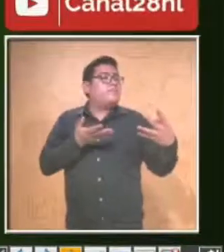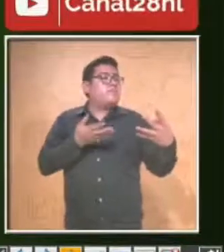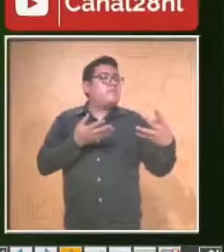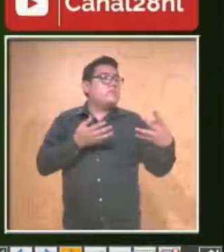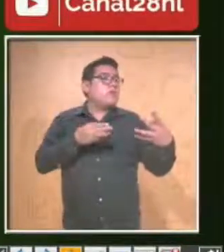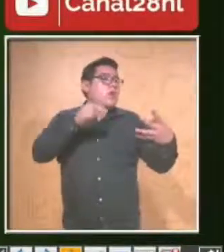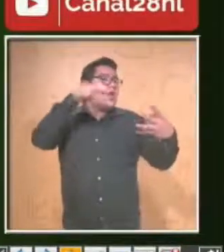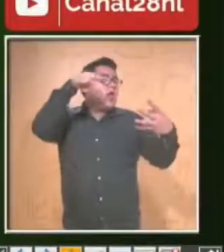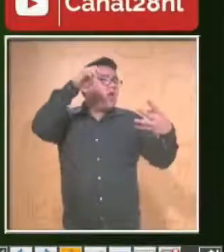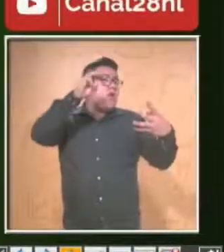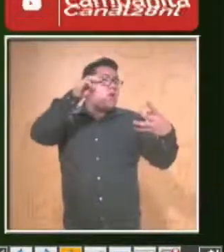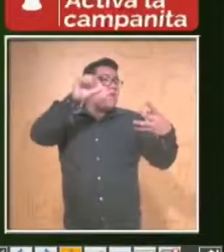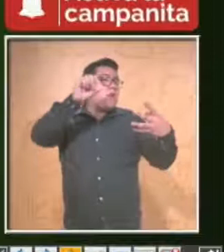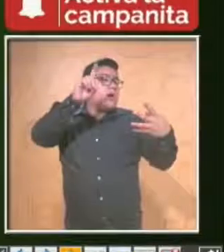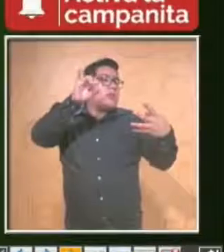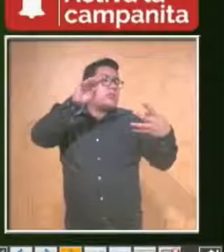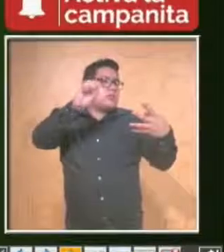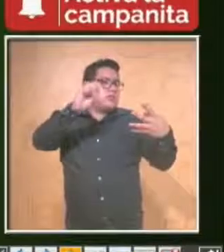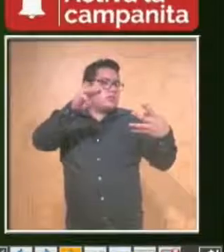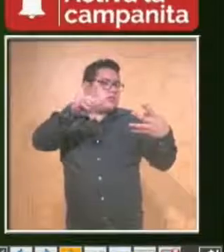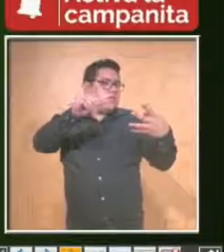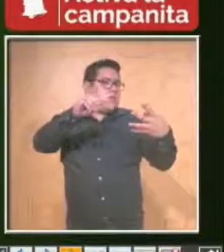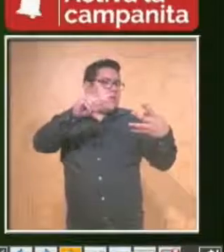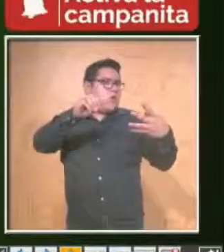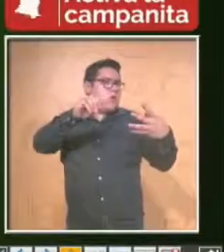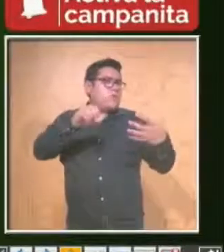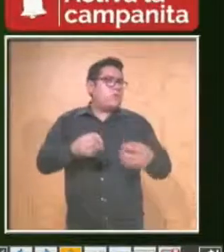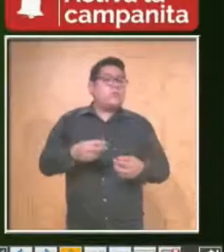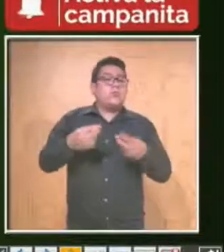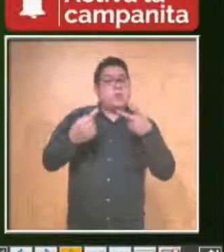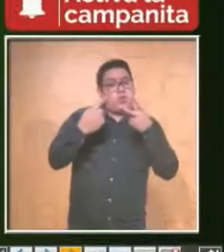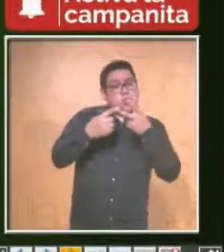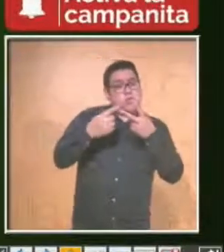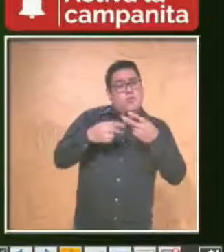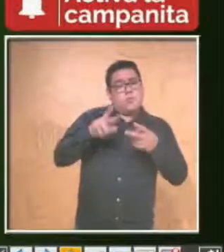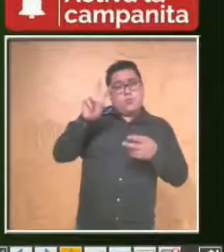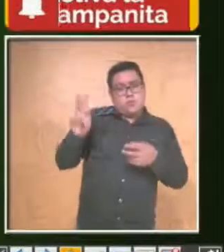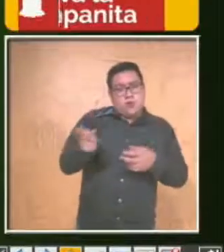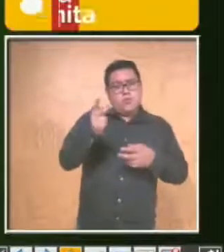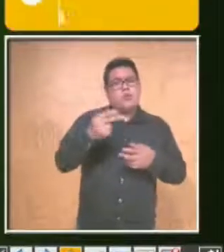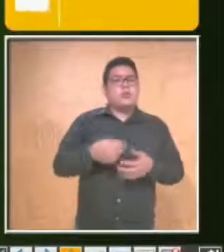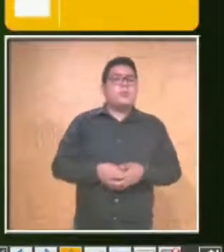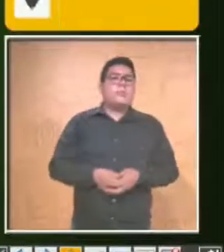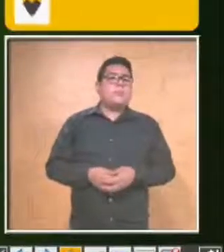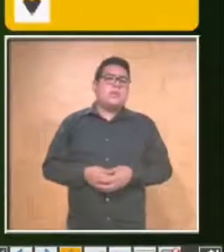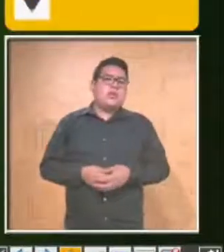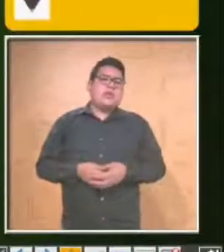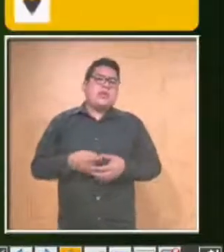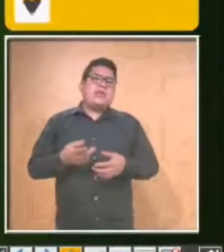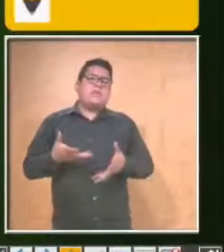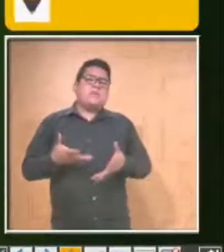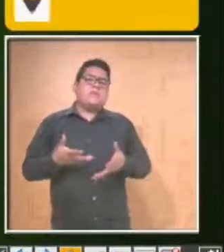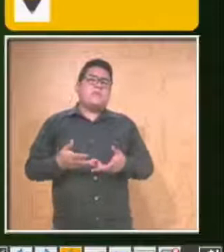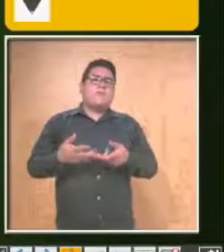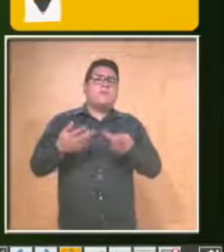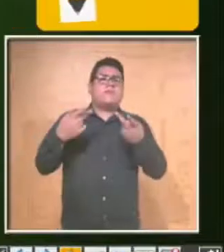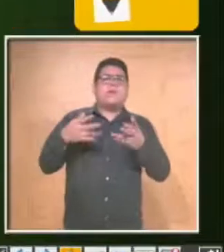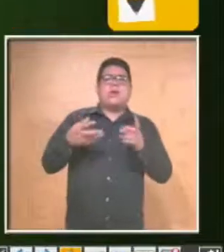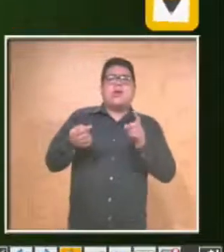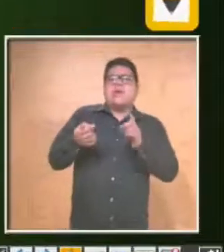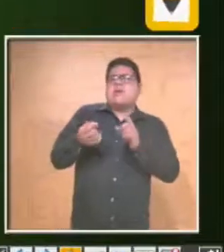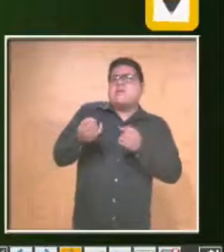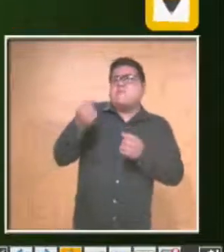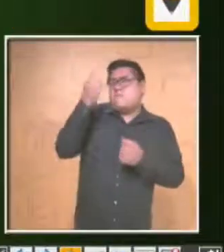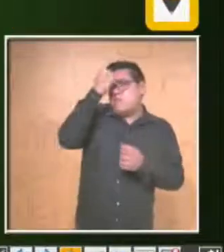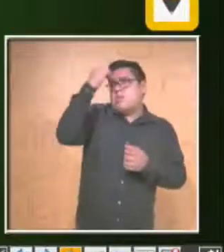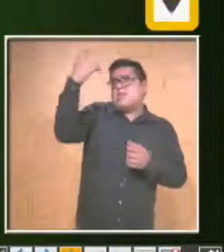nomadismo. ¿Quiénes inventaron el papel, la pólvora y las primeras imprentas? Además, algunos artículos de lujo como telas de